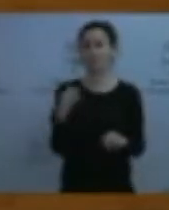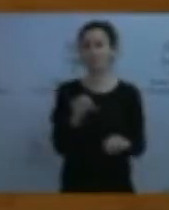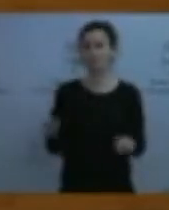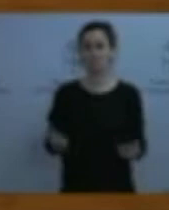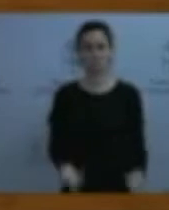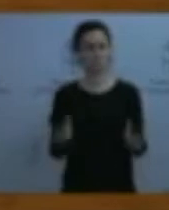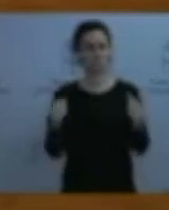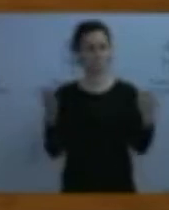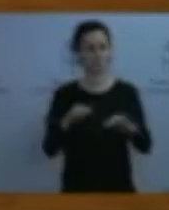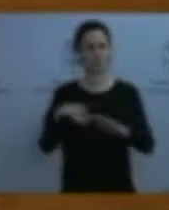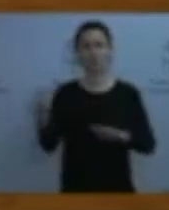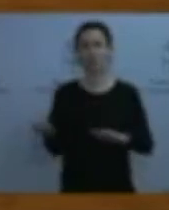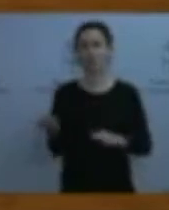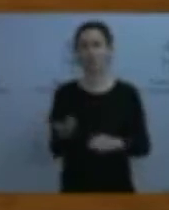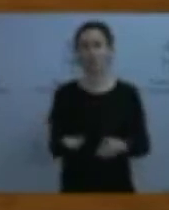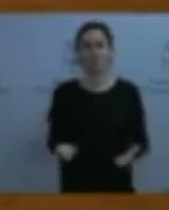competencias exteriores.